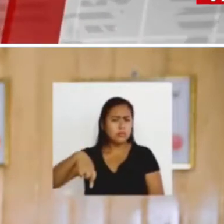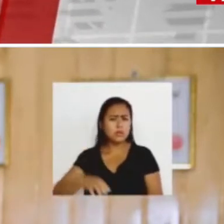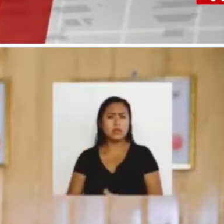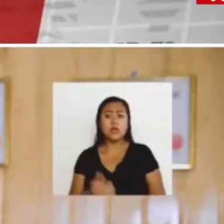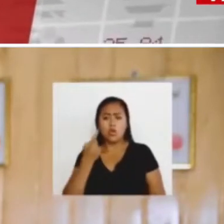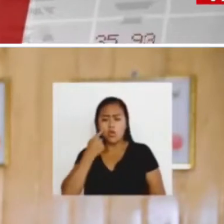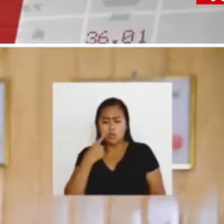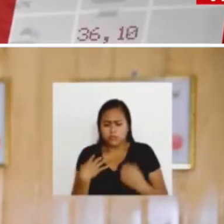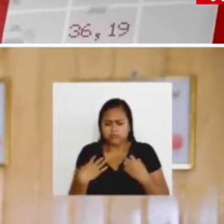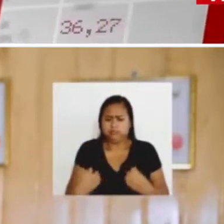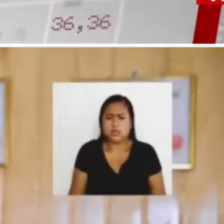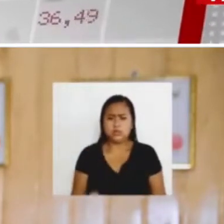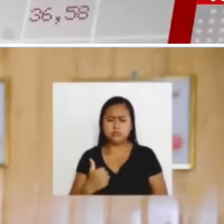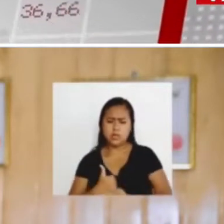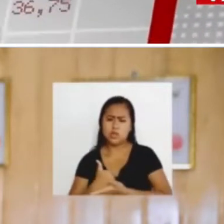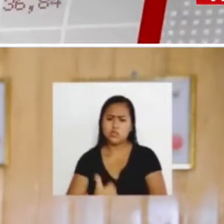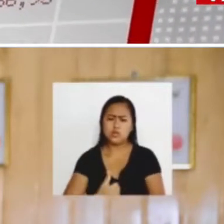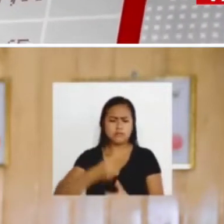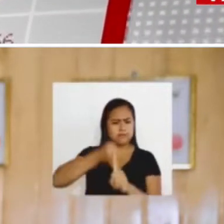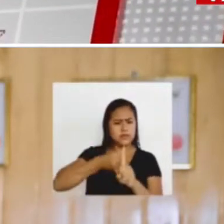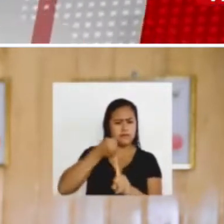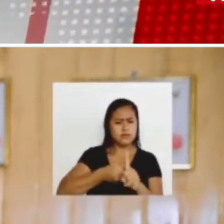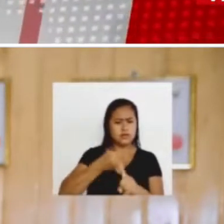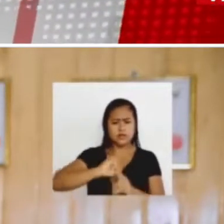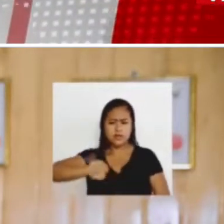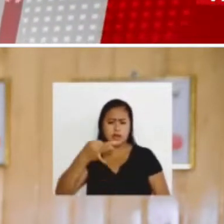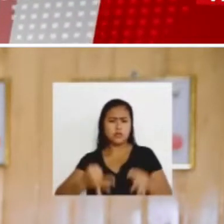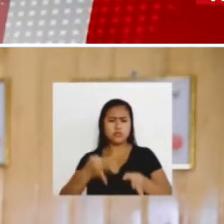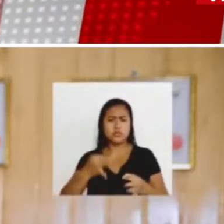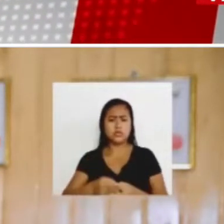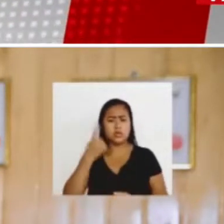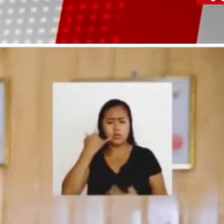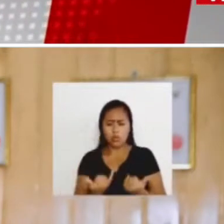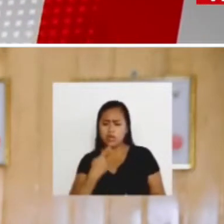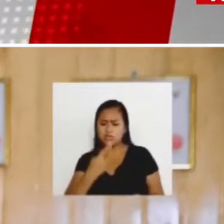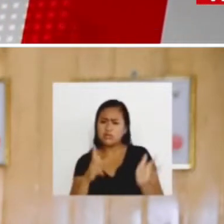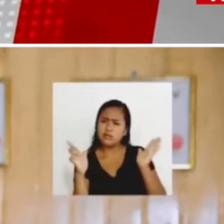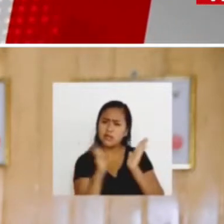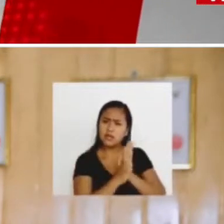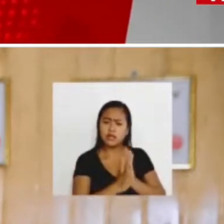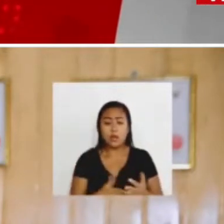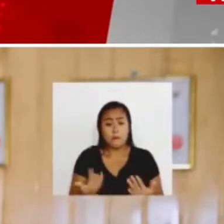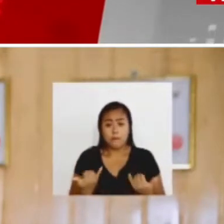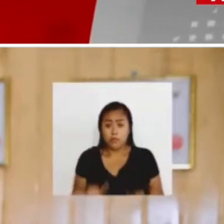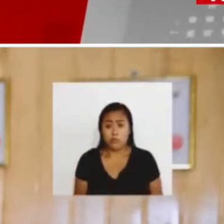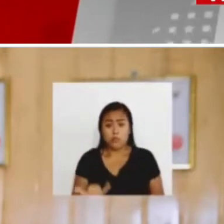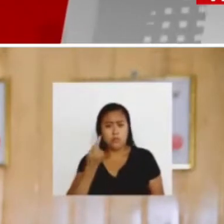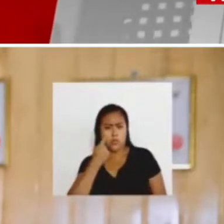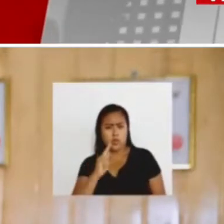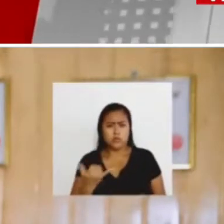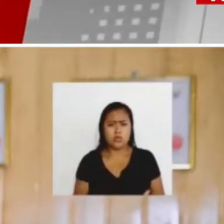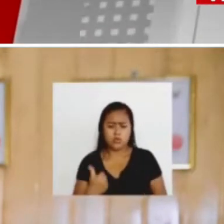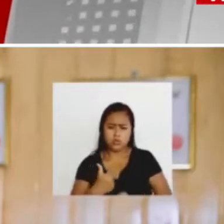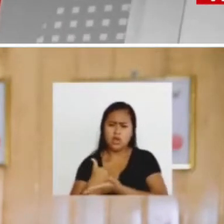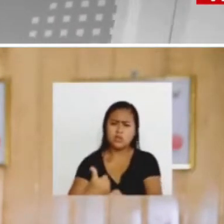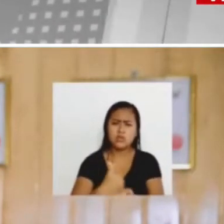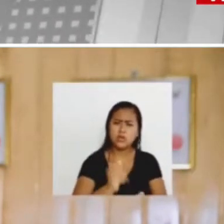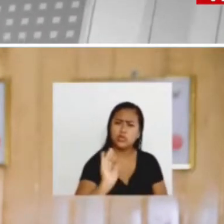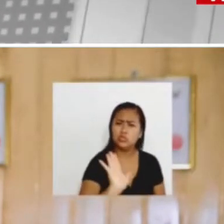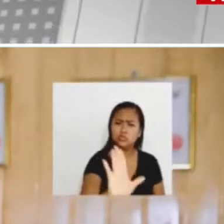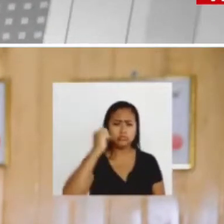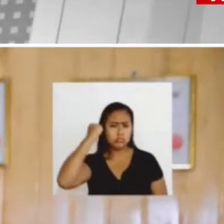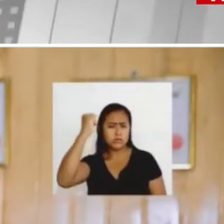que durante muchos años no solamente se ha enriquecido en el Perú, sino también nos ha dejado a un Perú en ruinas, a una región